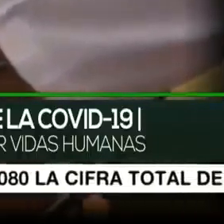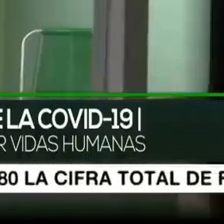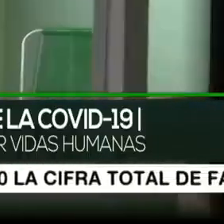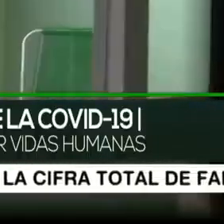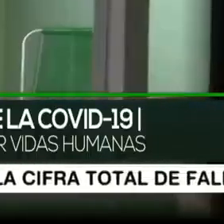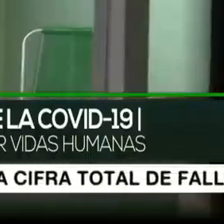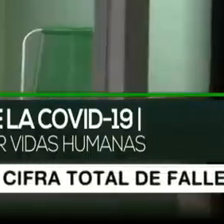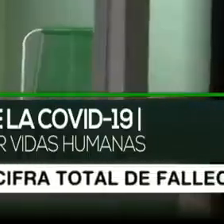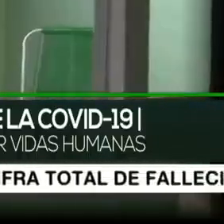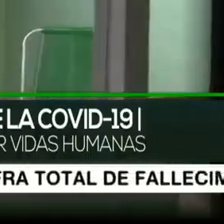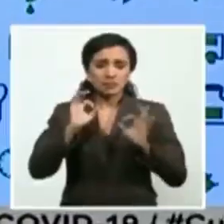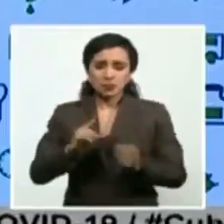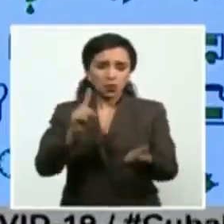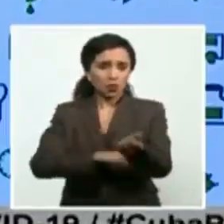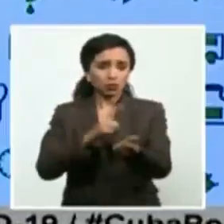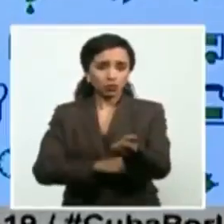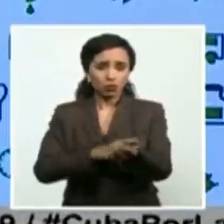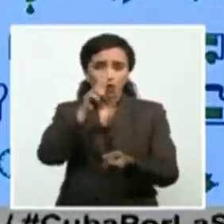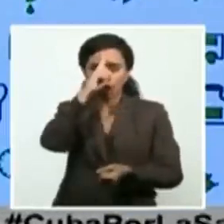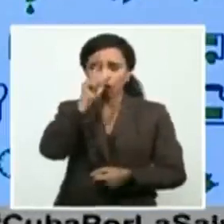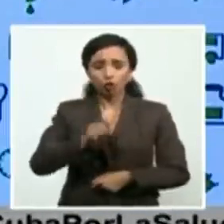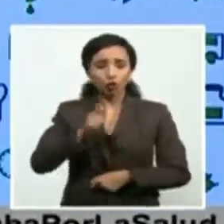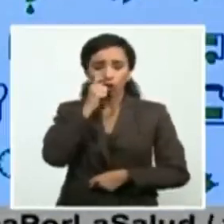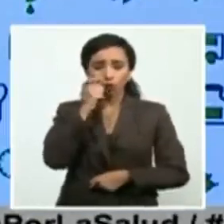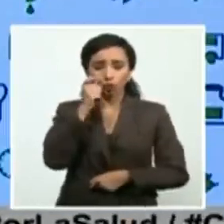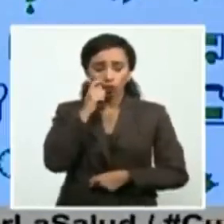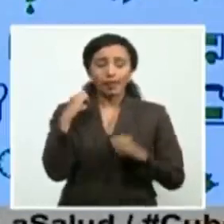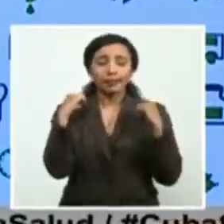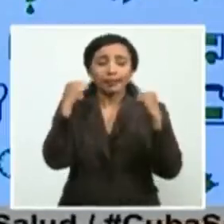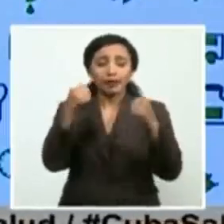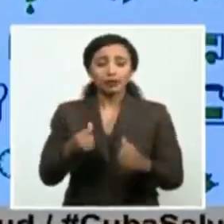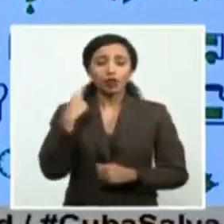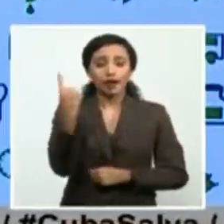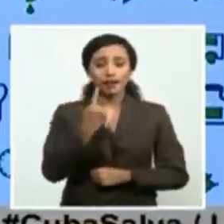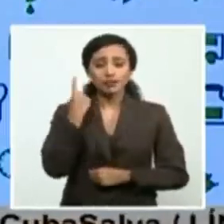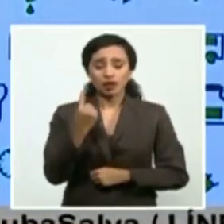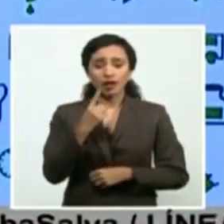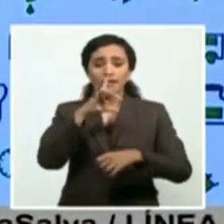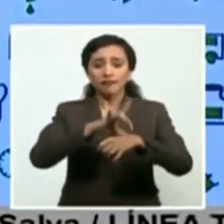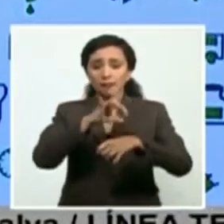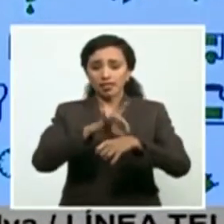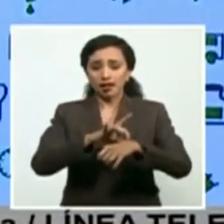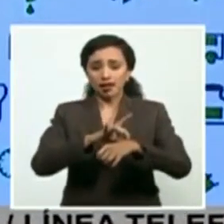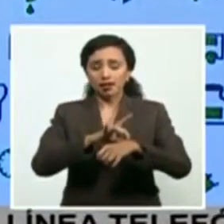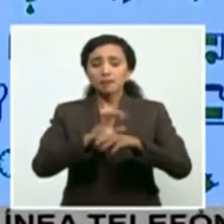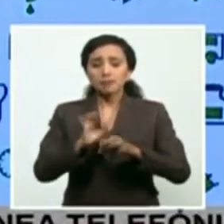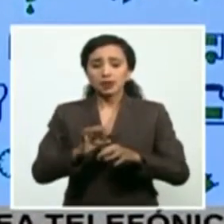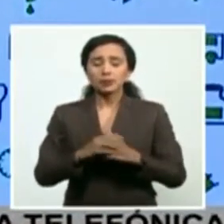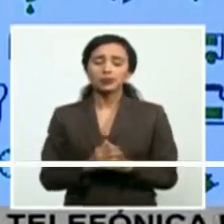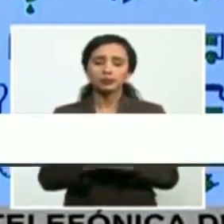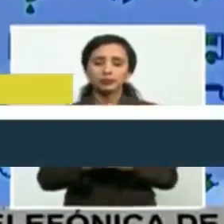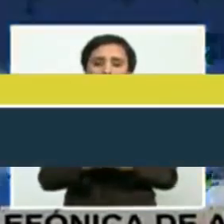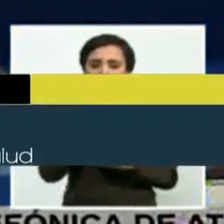humanismo de su cooperación médica, o para reconocer el ejercicio de transparencia pública que realiza cada día al informar